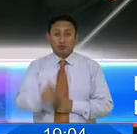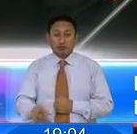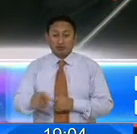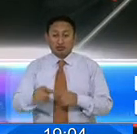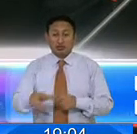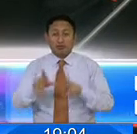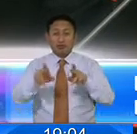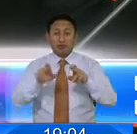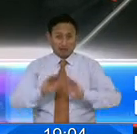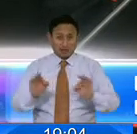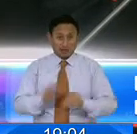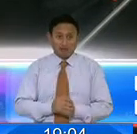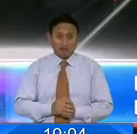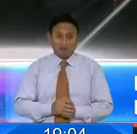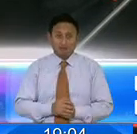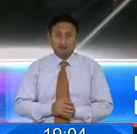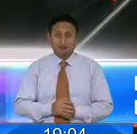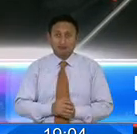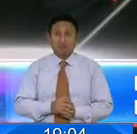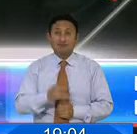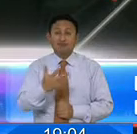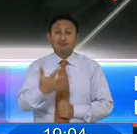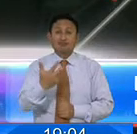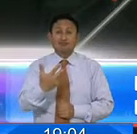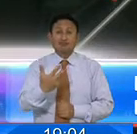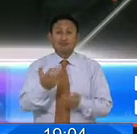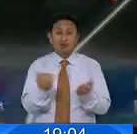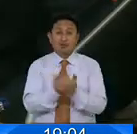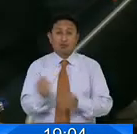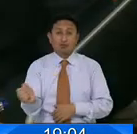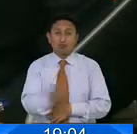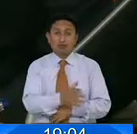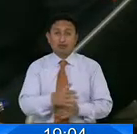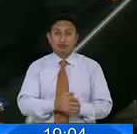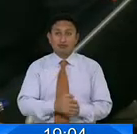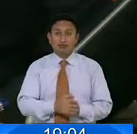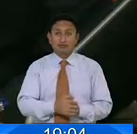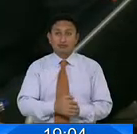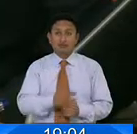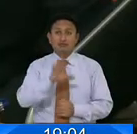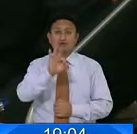LUAE, 3 por botar basura en espacio público, que suma